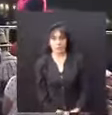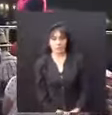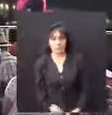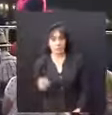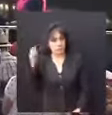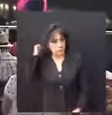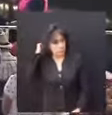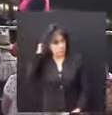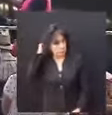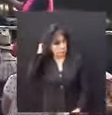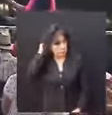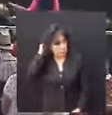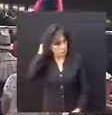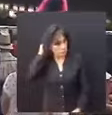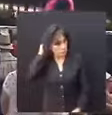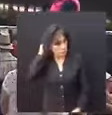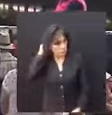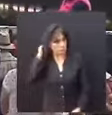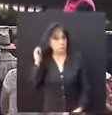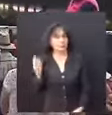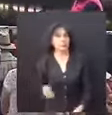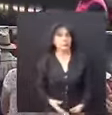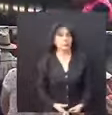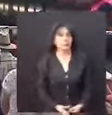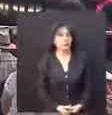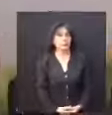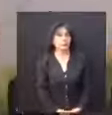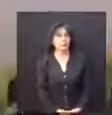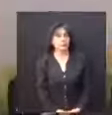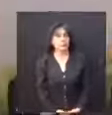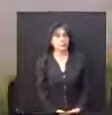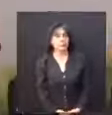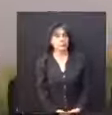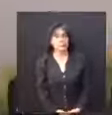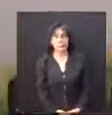Gracias a todos, a todas. ¡Que viva Chalco!